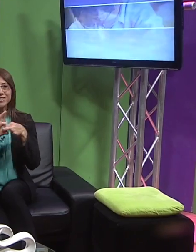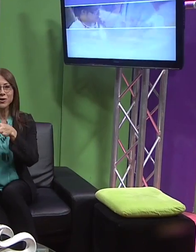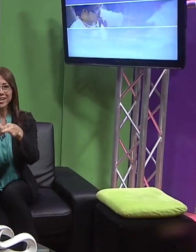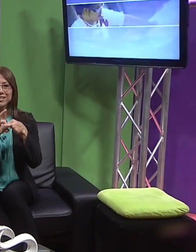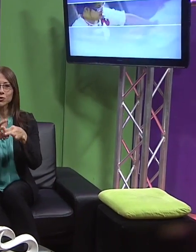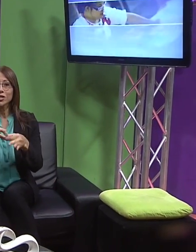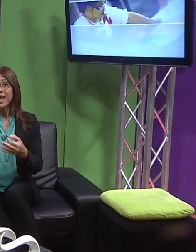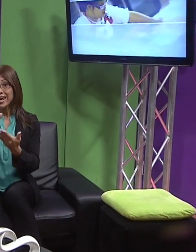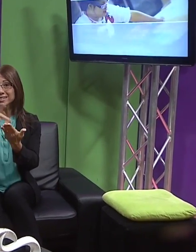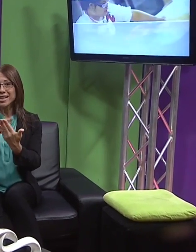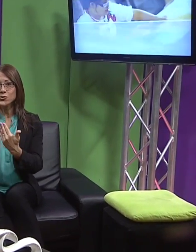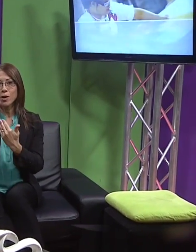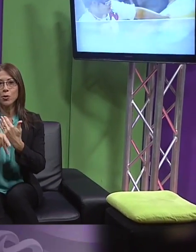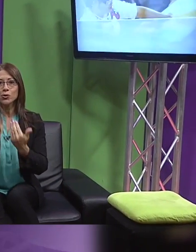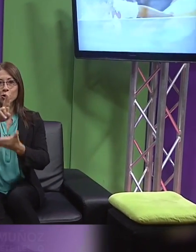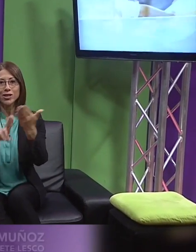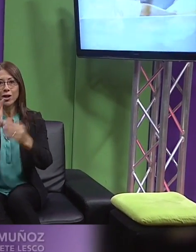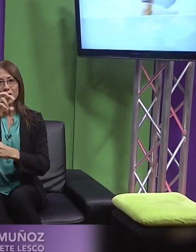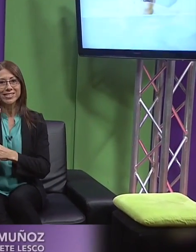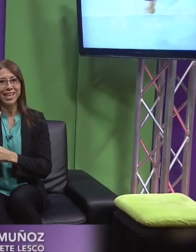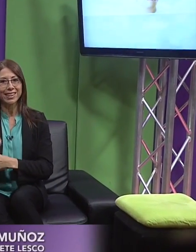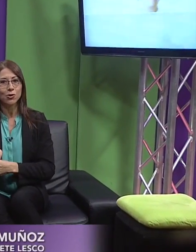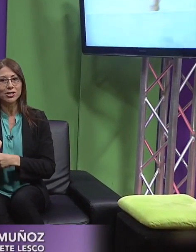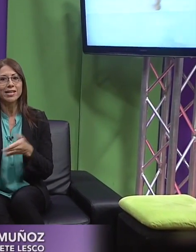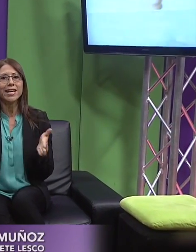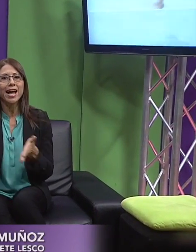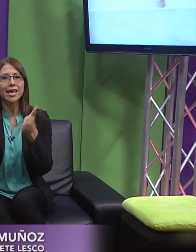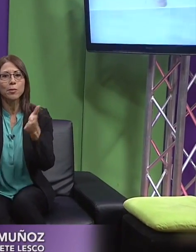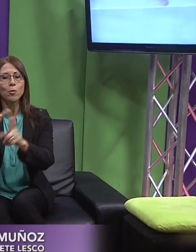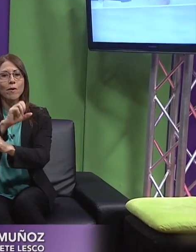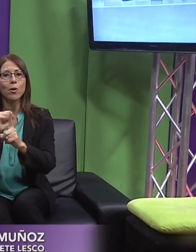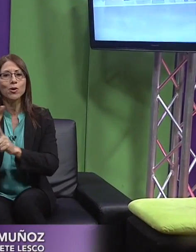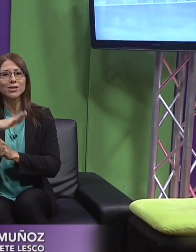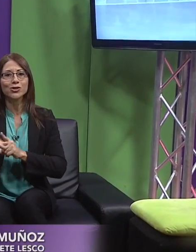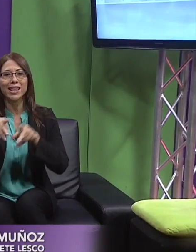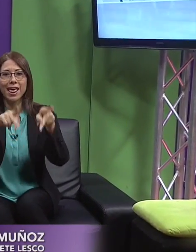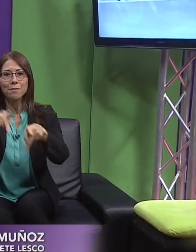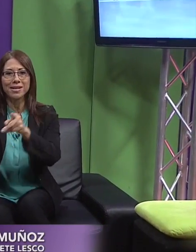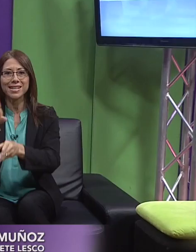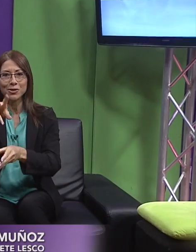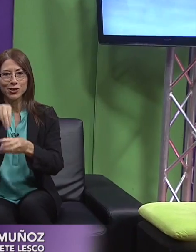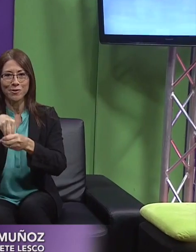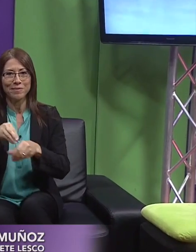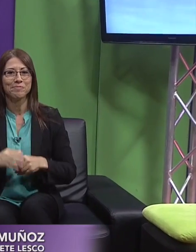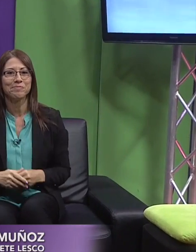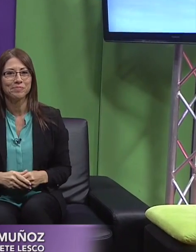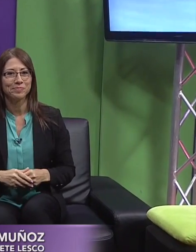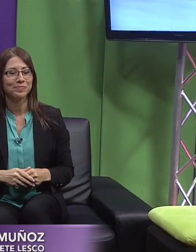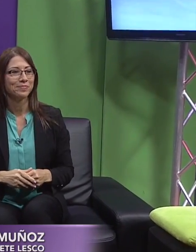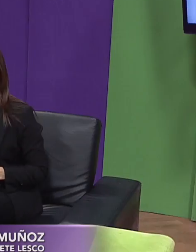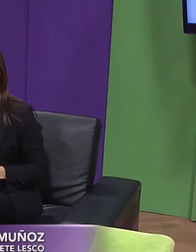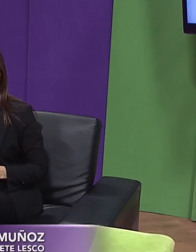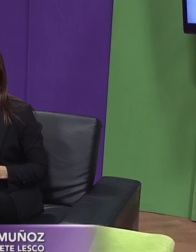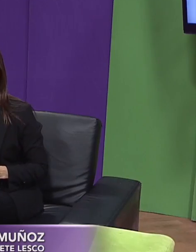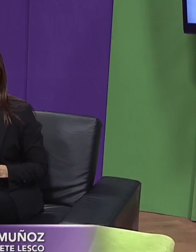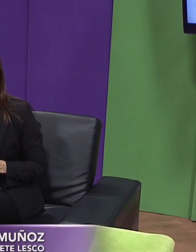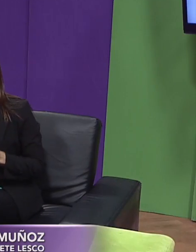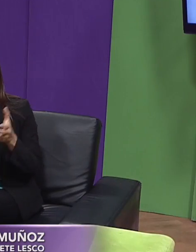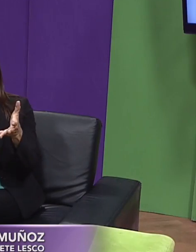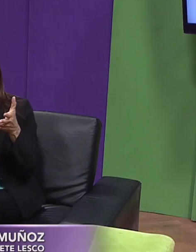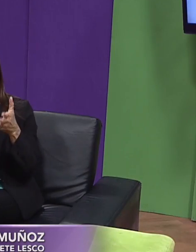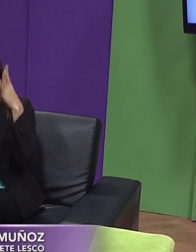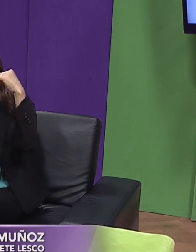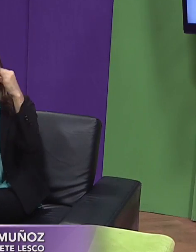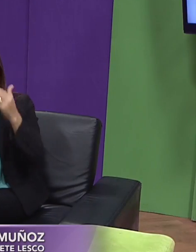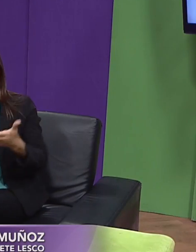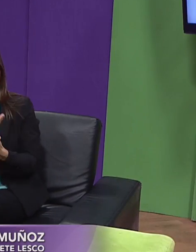Estamos de regreso en Nexos. Esta es una producción de la Universidad de Costa Rica que promueve una sociedad más inclusiva. Si quiere tener